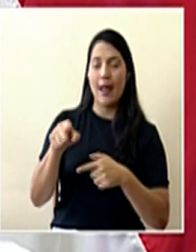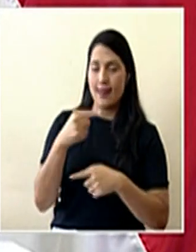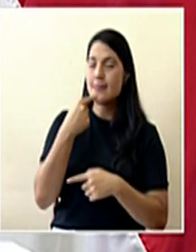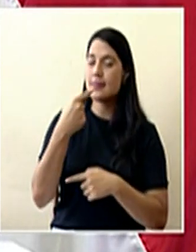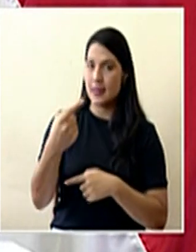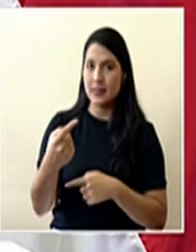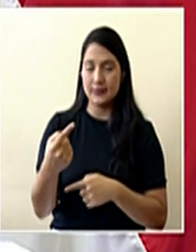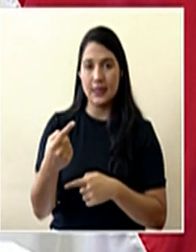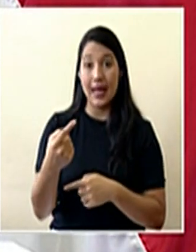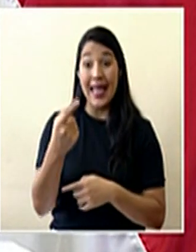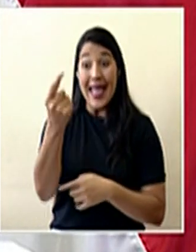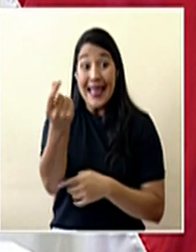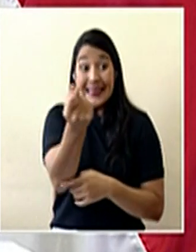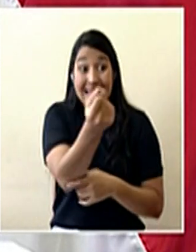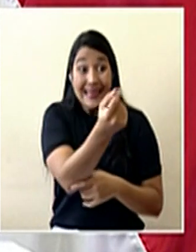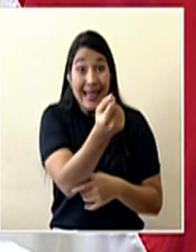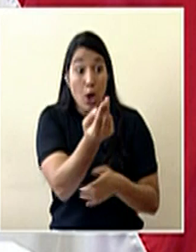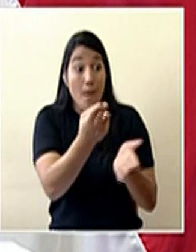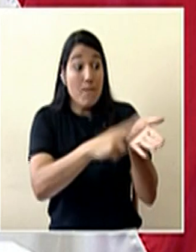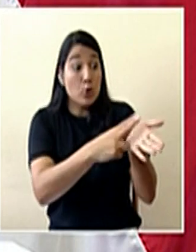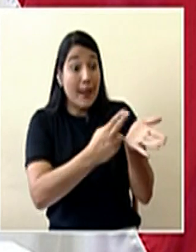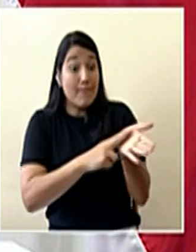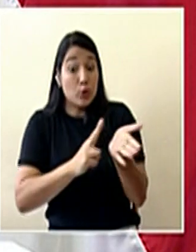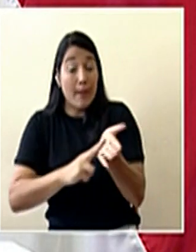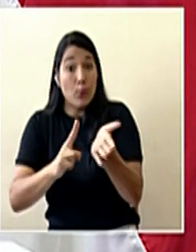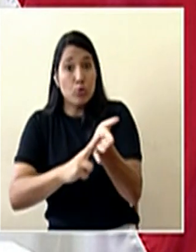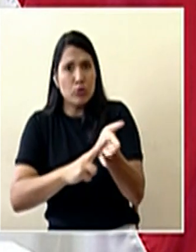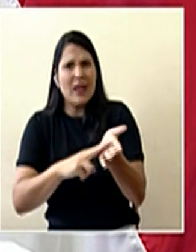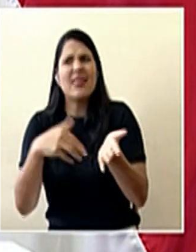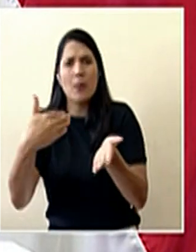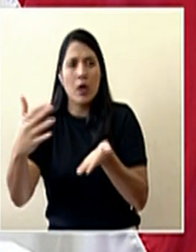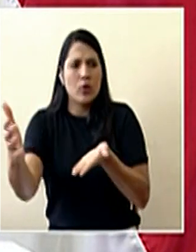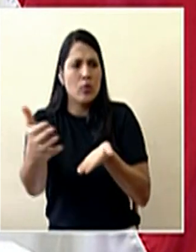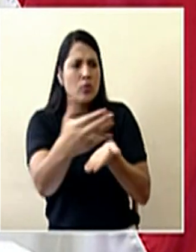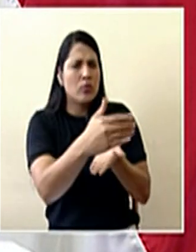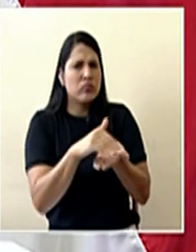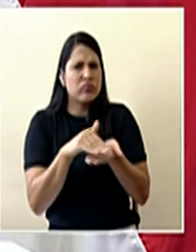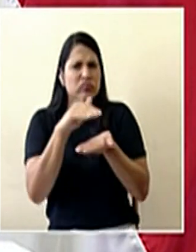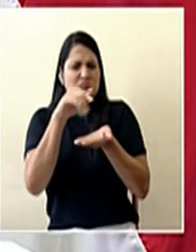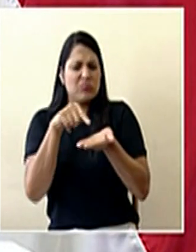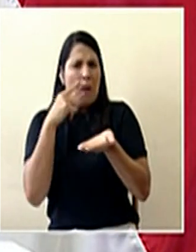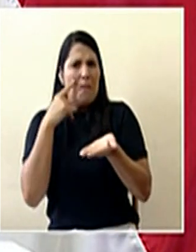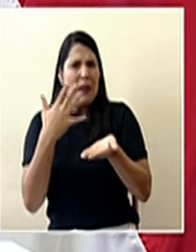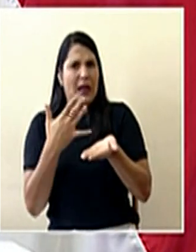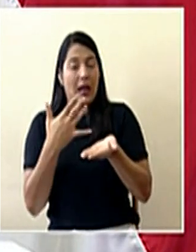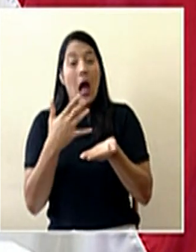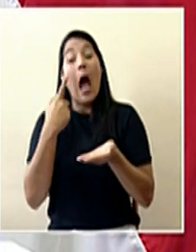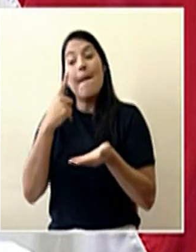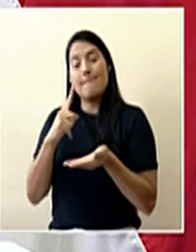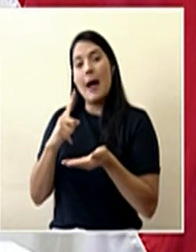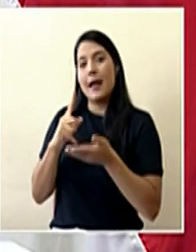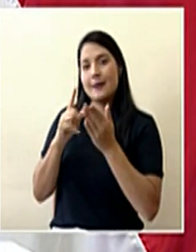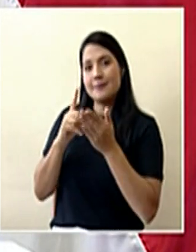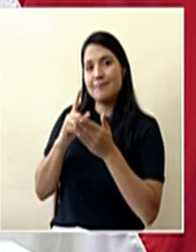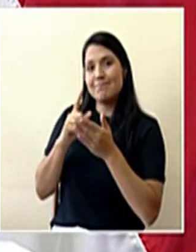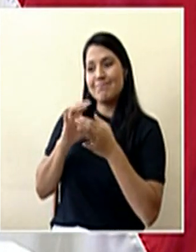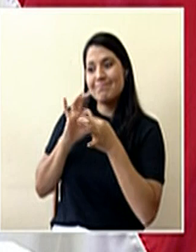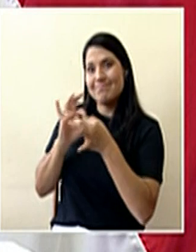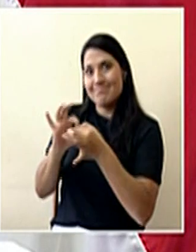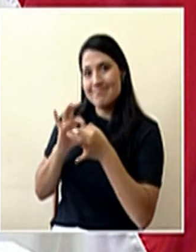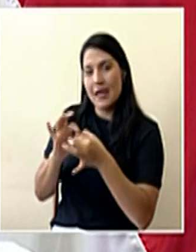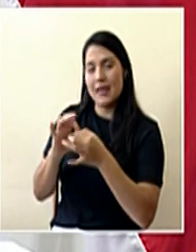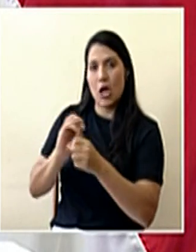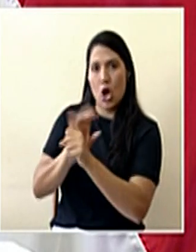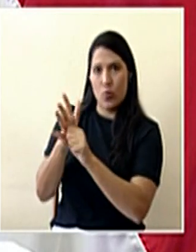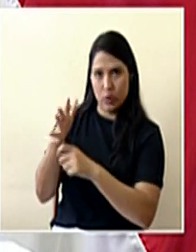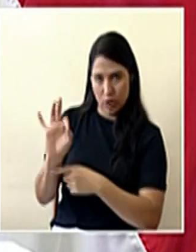los montos por la restricción vehicular sanitaria serán destinados al COVID. Evidentemente hay un proceso ahí posterior a la